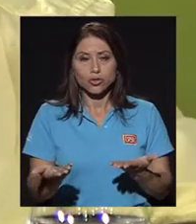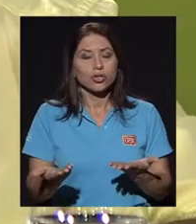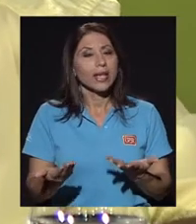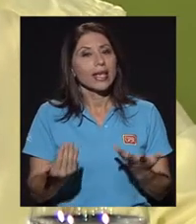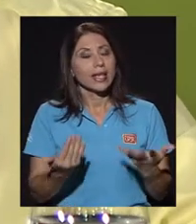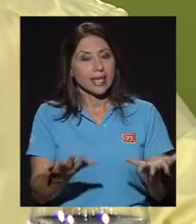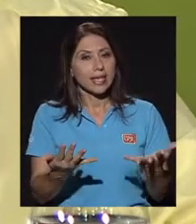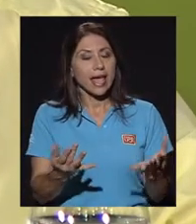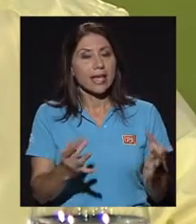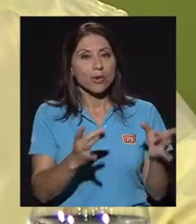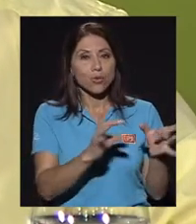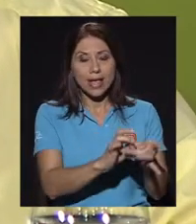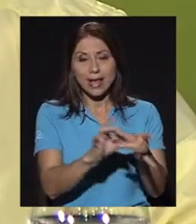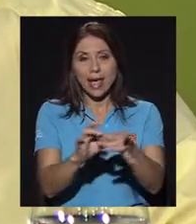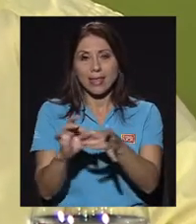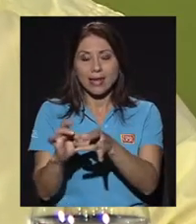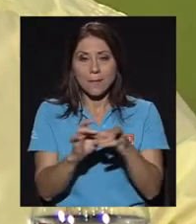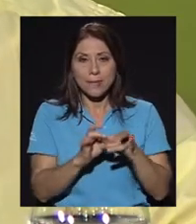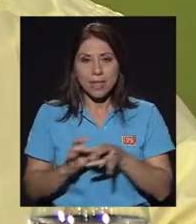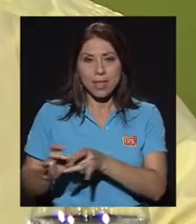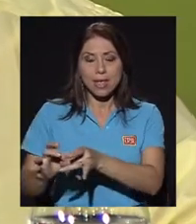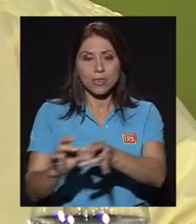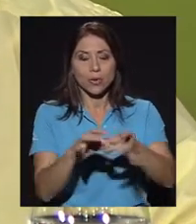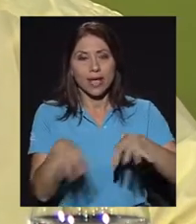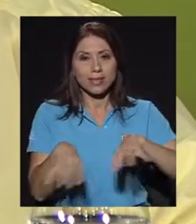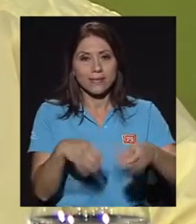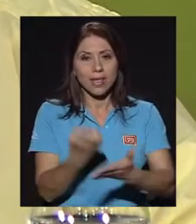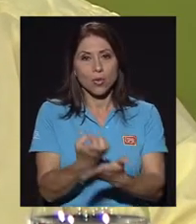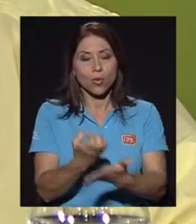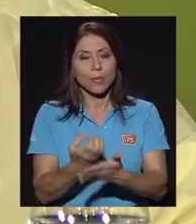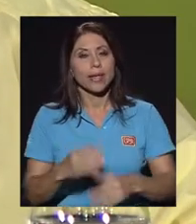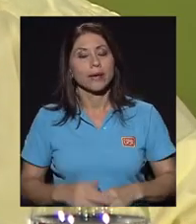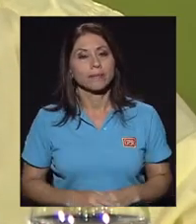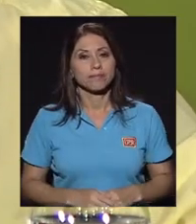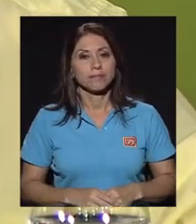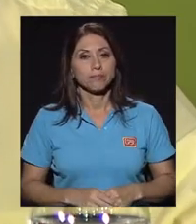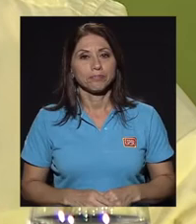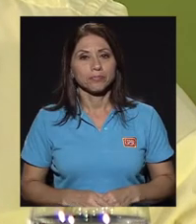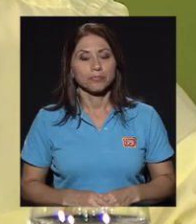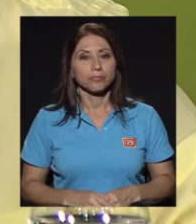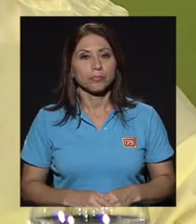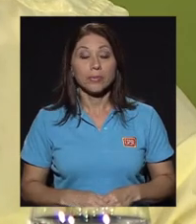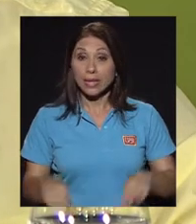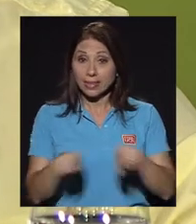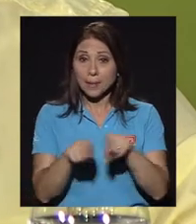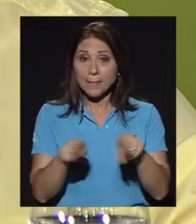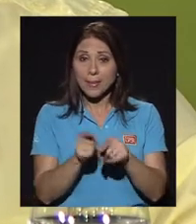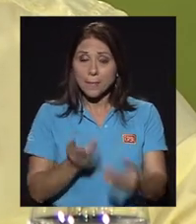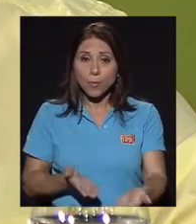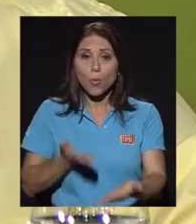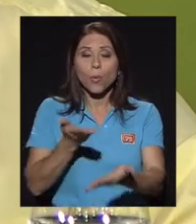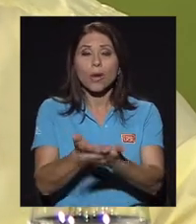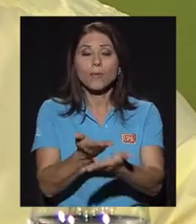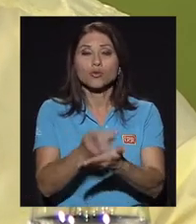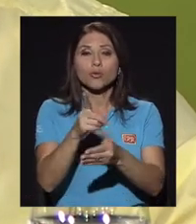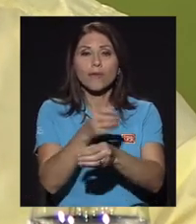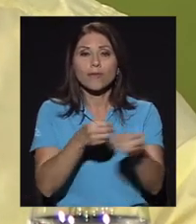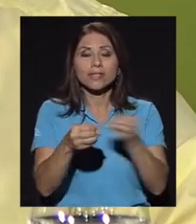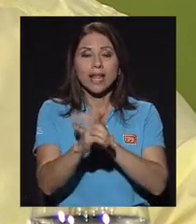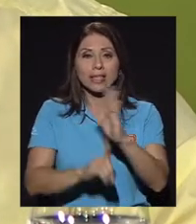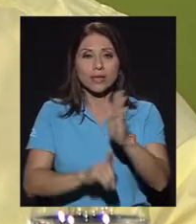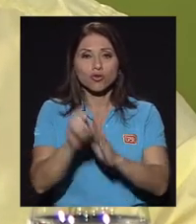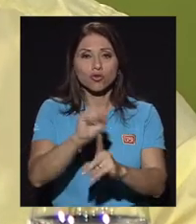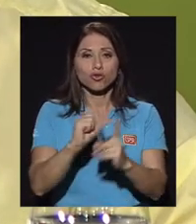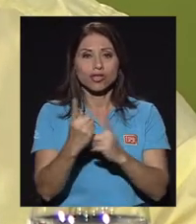un encadenamiento en este tipo de actividad económica. Proponemos también una oficina de desarrollo